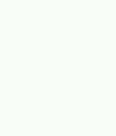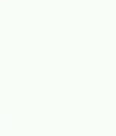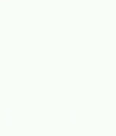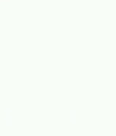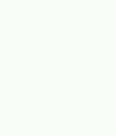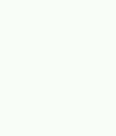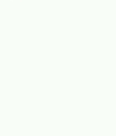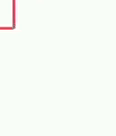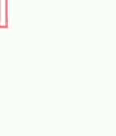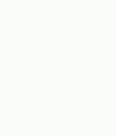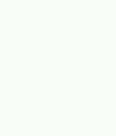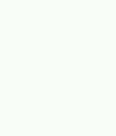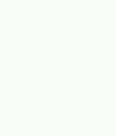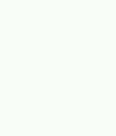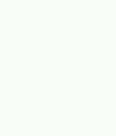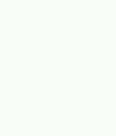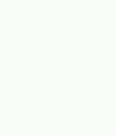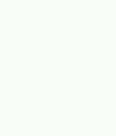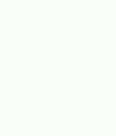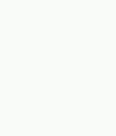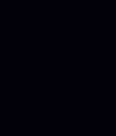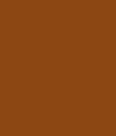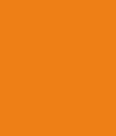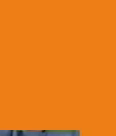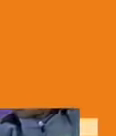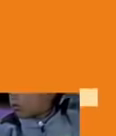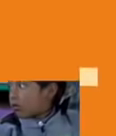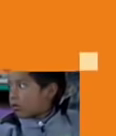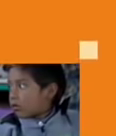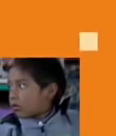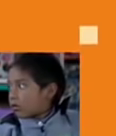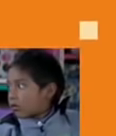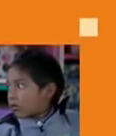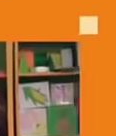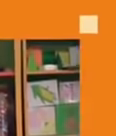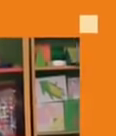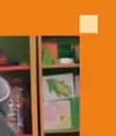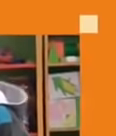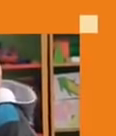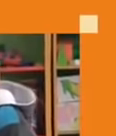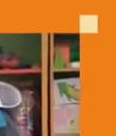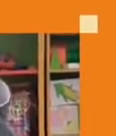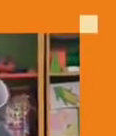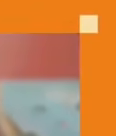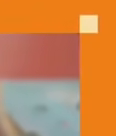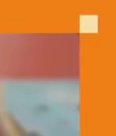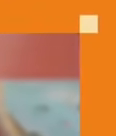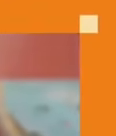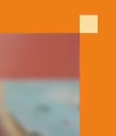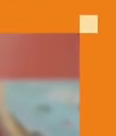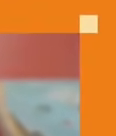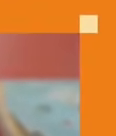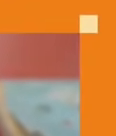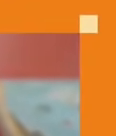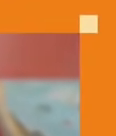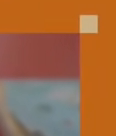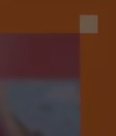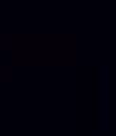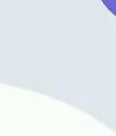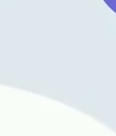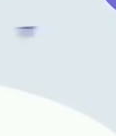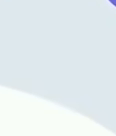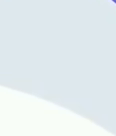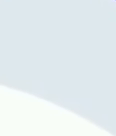Gobierno del Perú. El Perú primero. Estamos viendo Aprendo en Casa, secundaria.